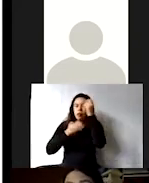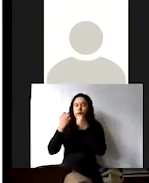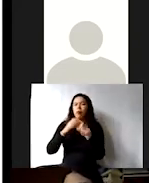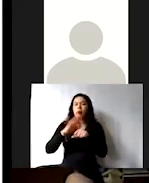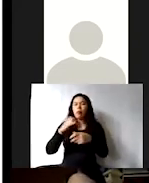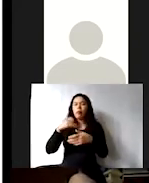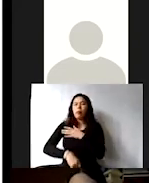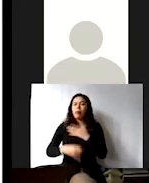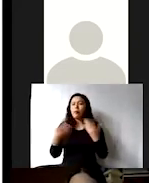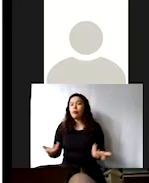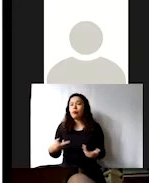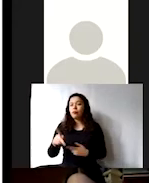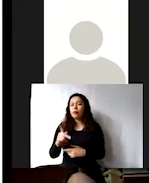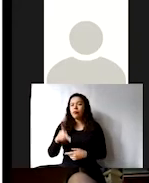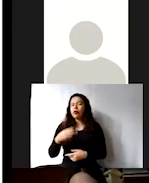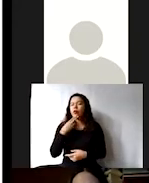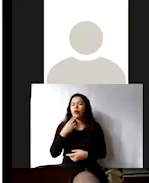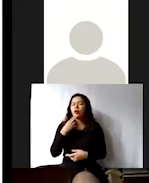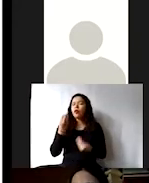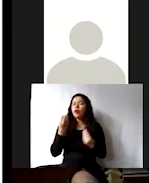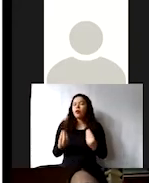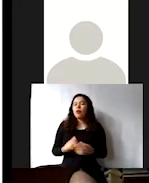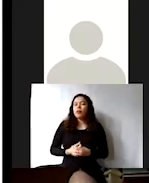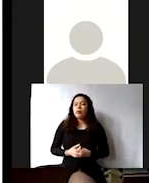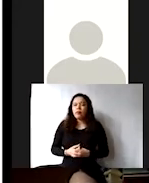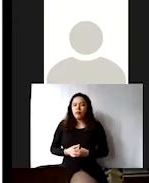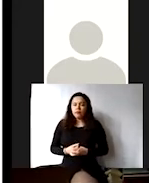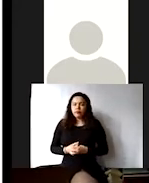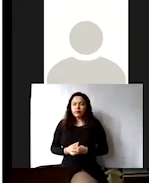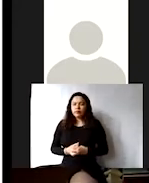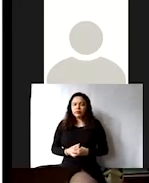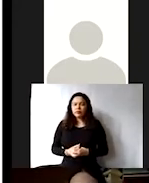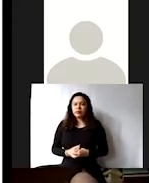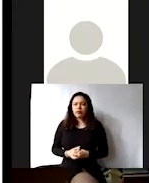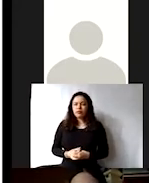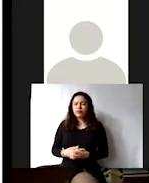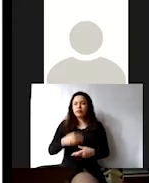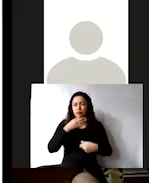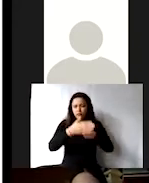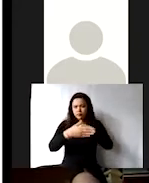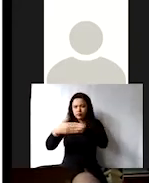con que al menos, y esto les va a servir mucho, porque cuando se aplican sobre todo a convocatorias,